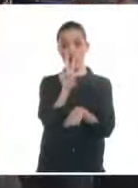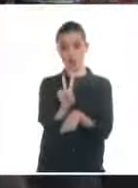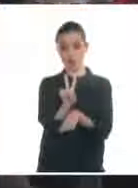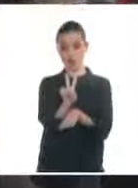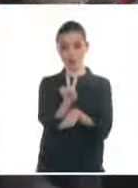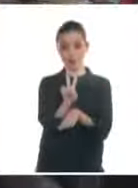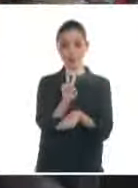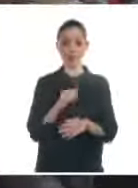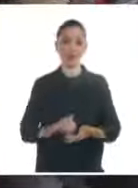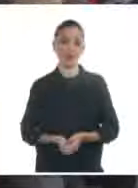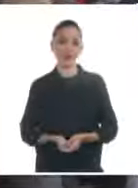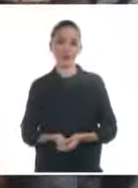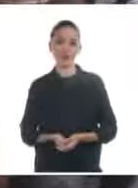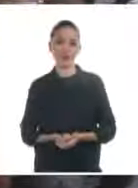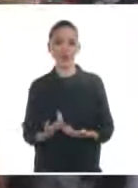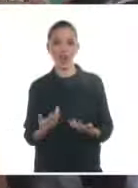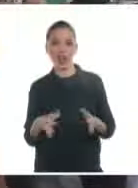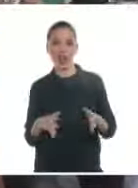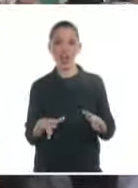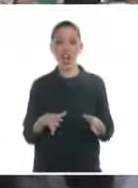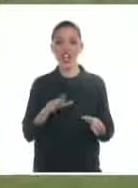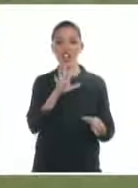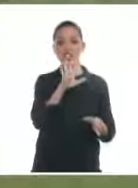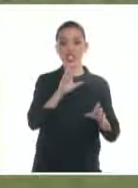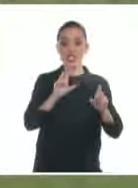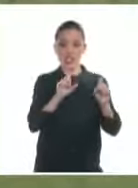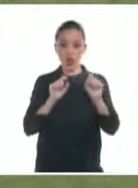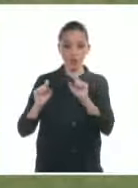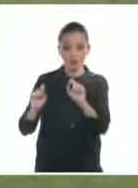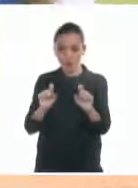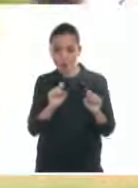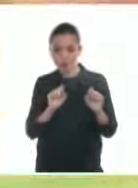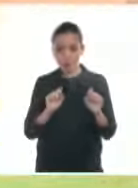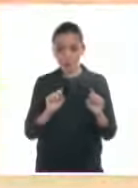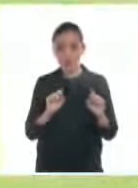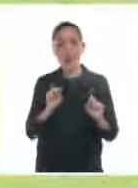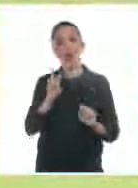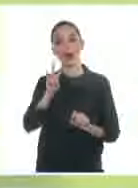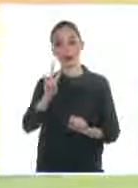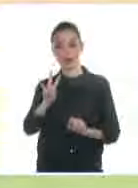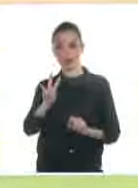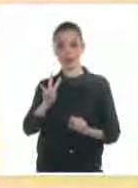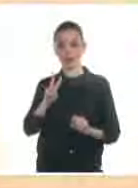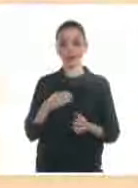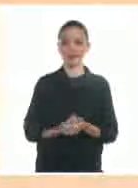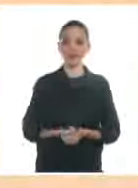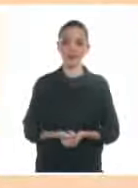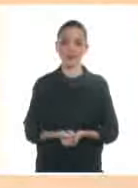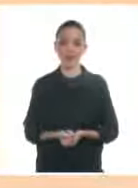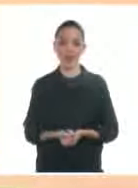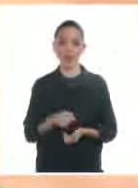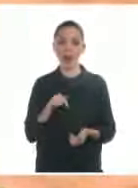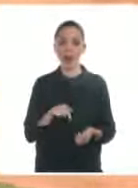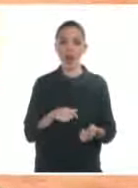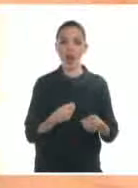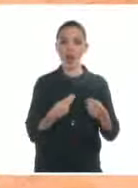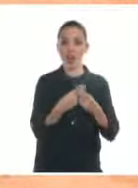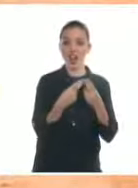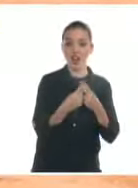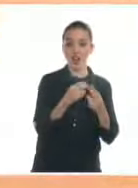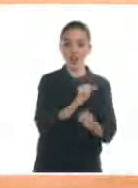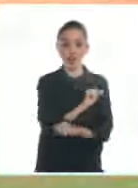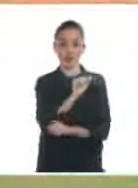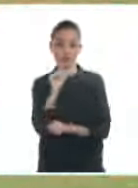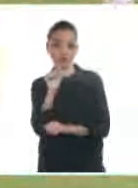en 5 juegos. La escena estaba lista para en la jornada dominical decidir el ganador del enfrentamiento. Por los Elefantes,